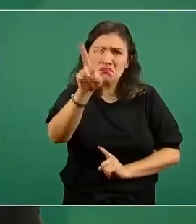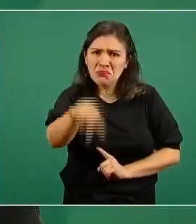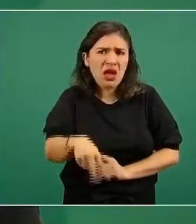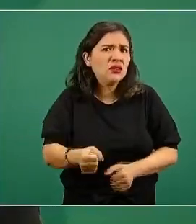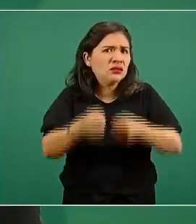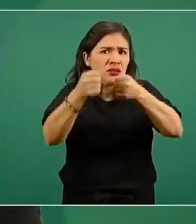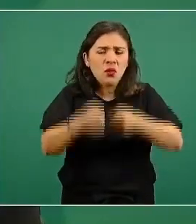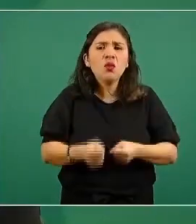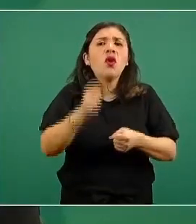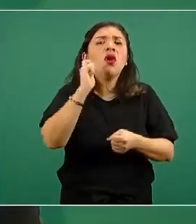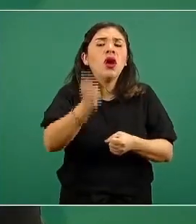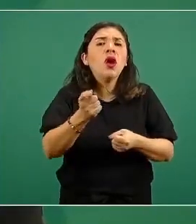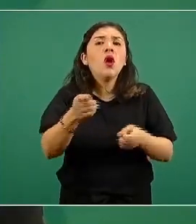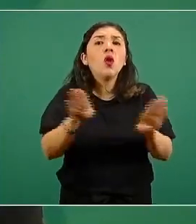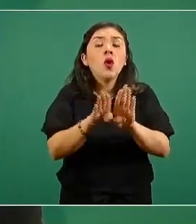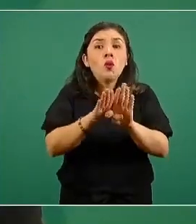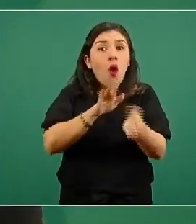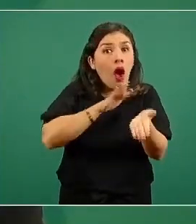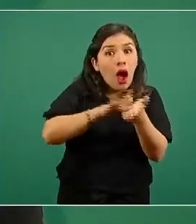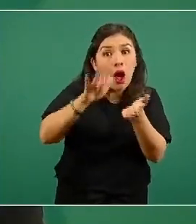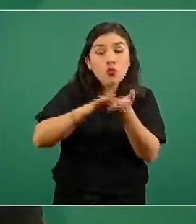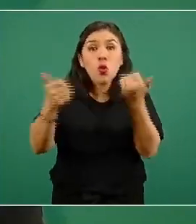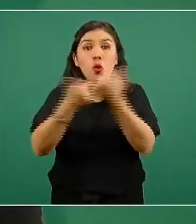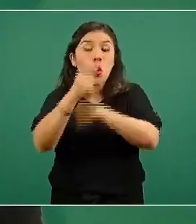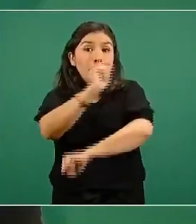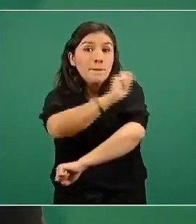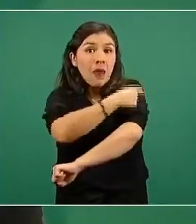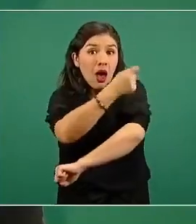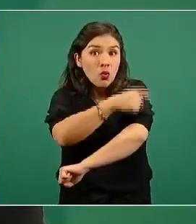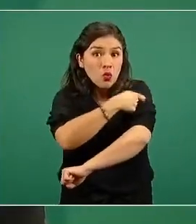con el apoyo de la vacunación,